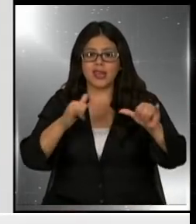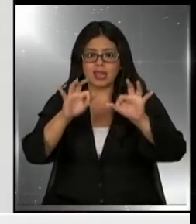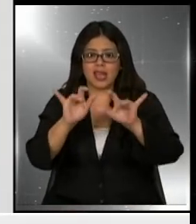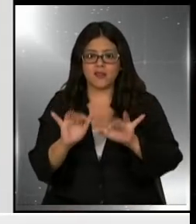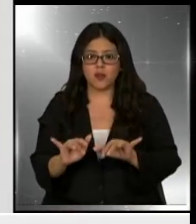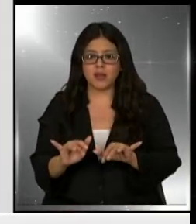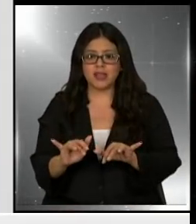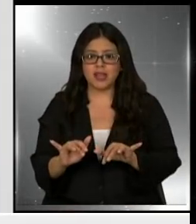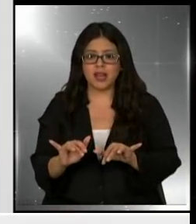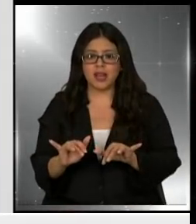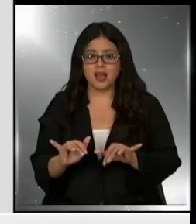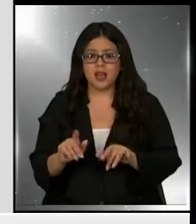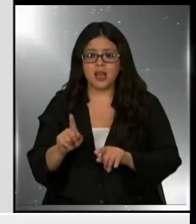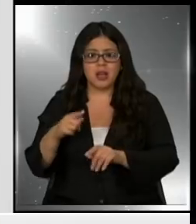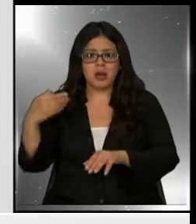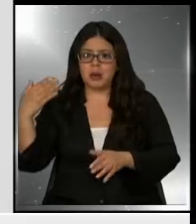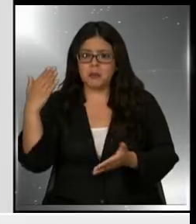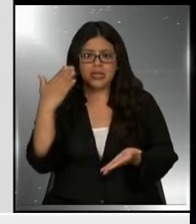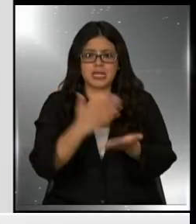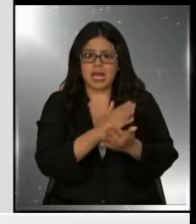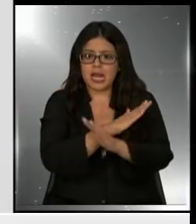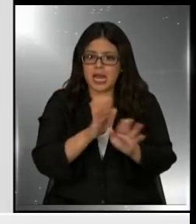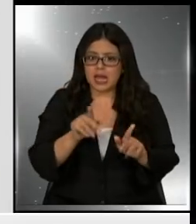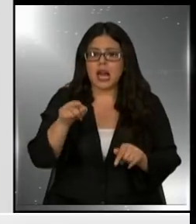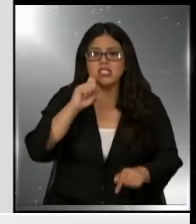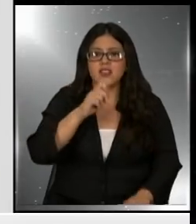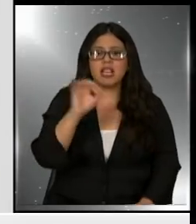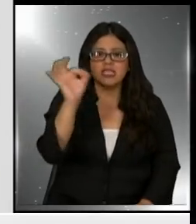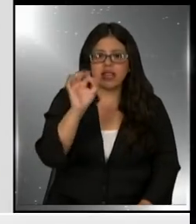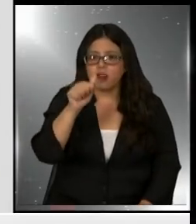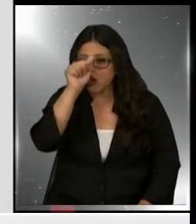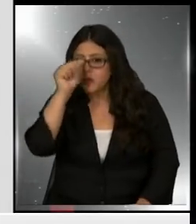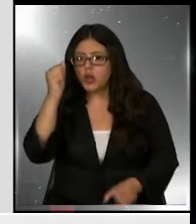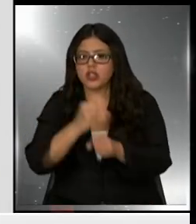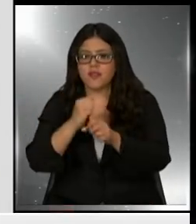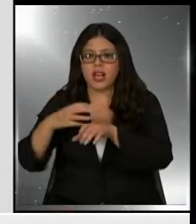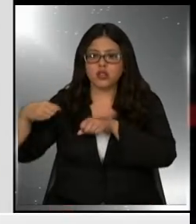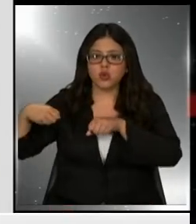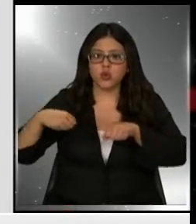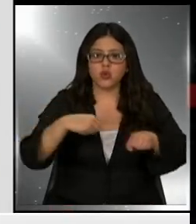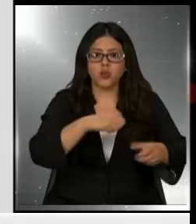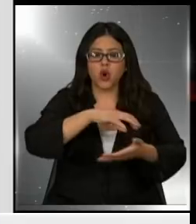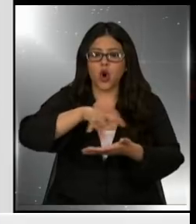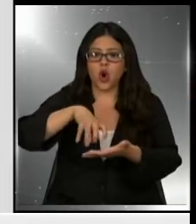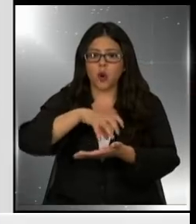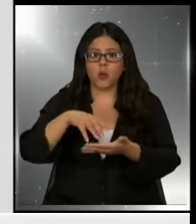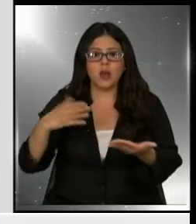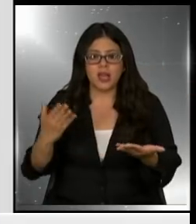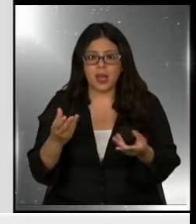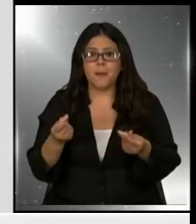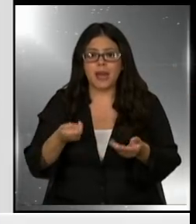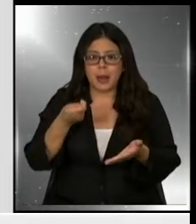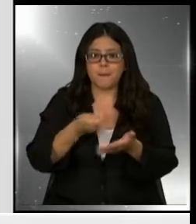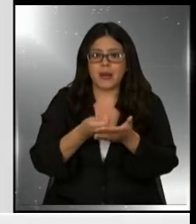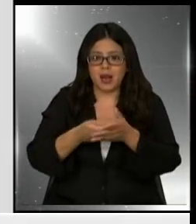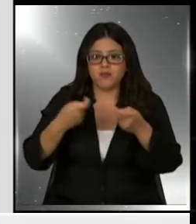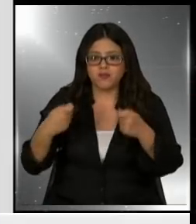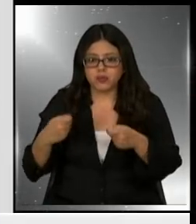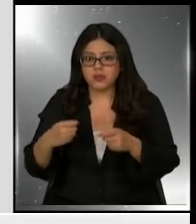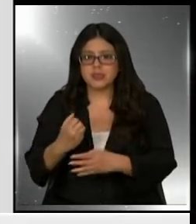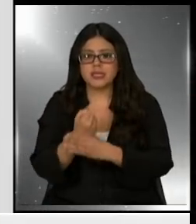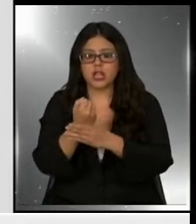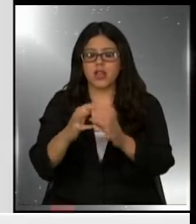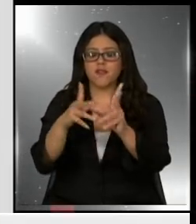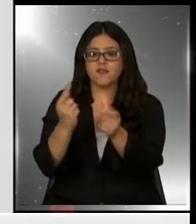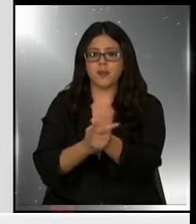y sin que nadie le exigiera, los sábados y domingos trabajaba en un supermercado de la comuna para costearse sus gastos y ayudar a